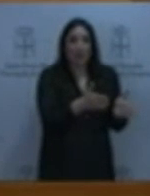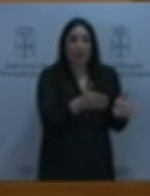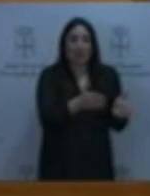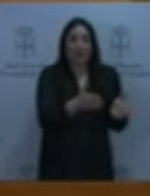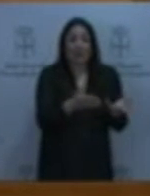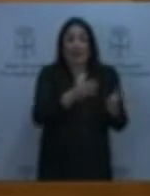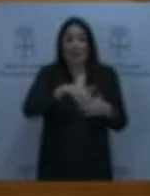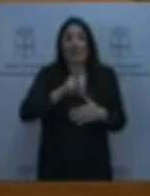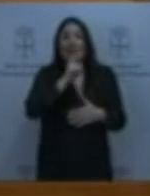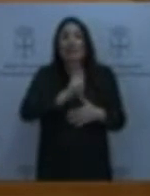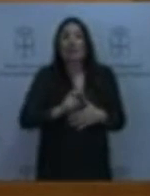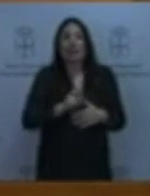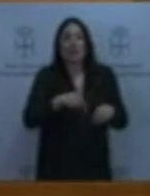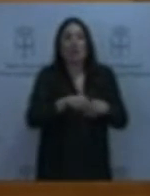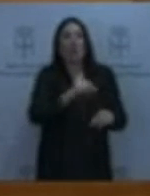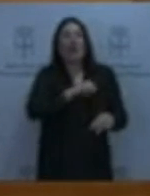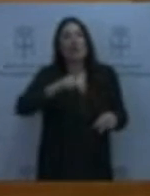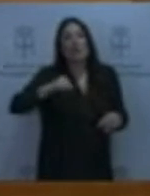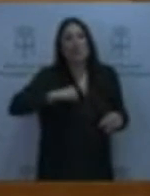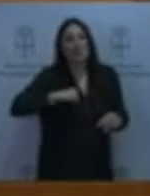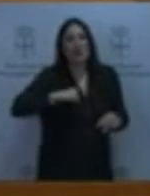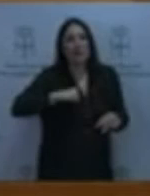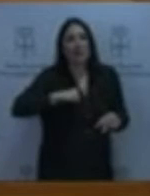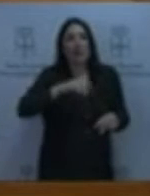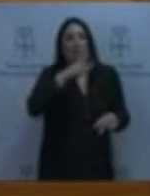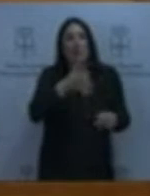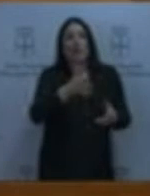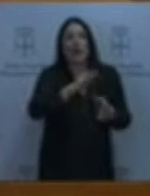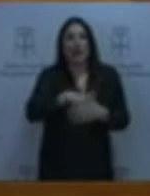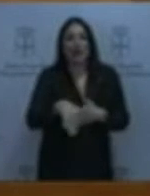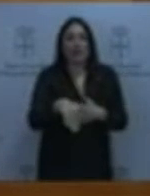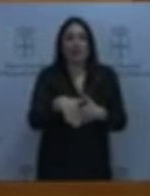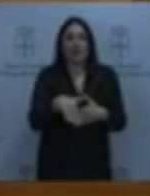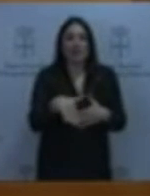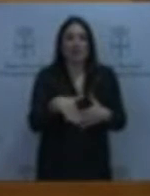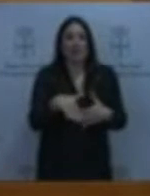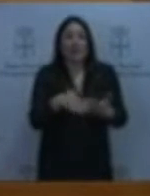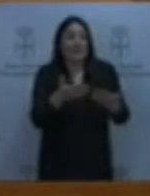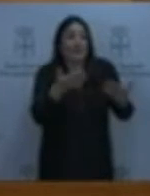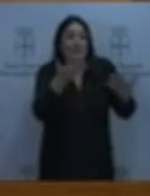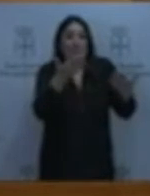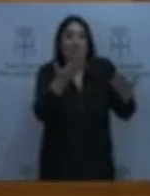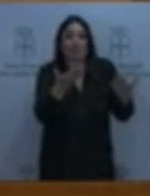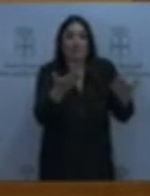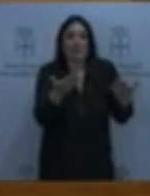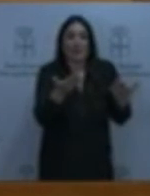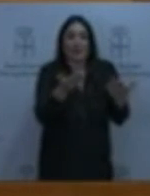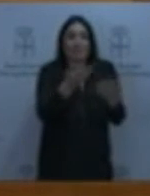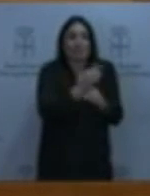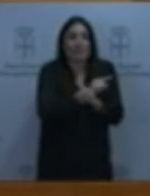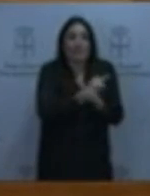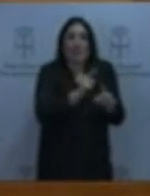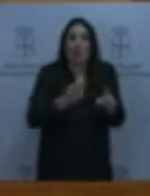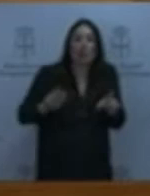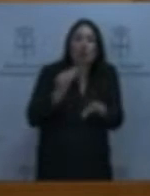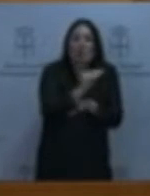fundación era de carácter privado, por lo menos yo eso infiero de sus palabras, ni tampoco que podía no darse ningún tipo de